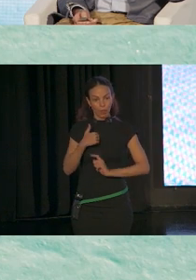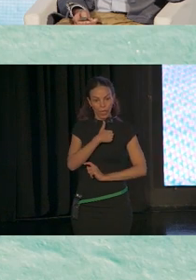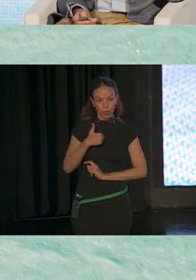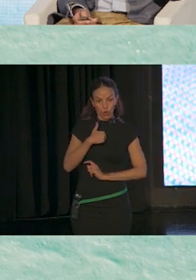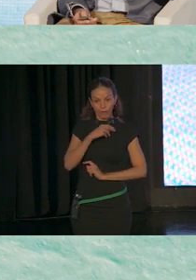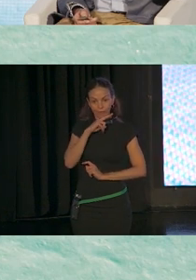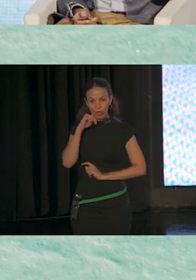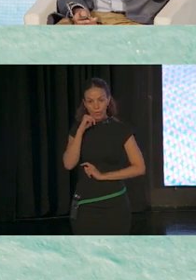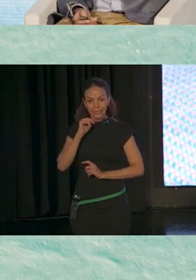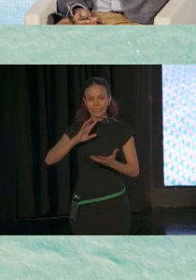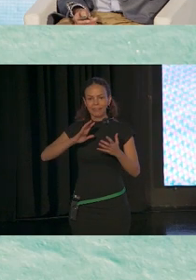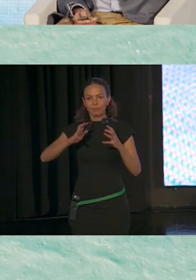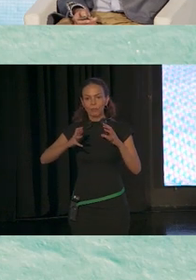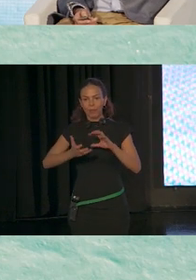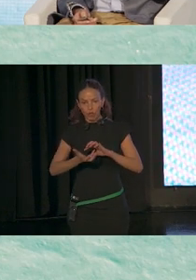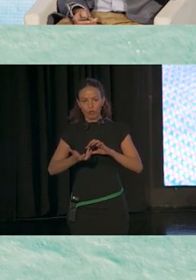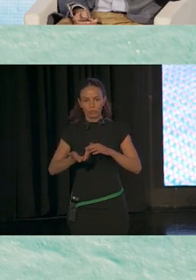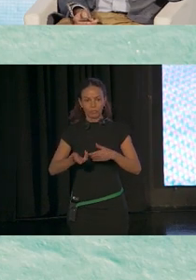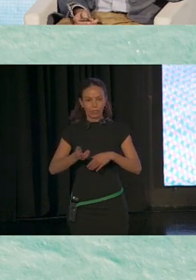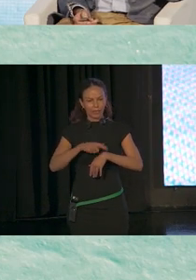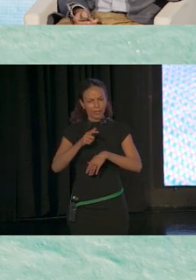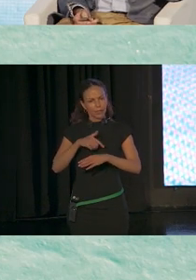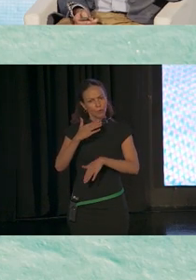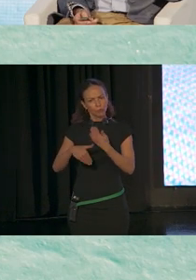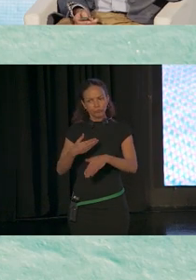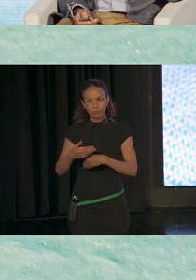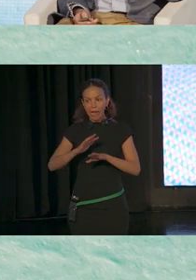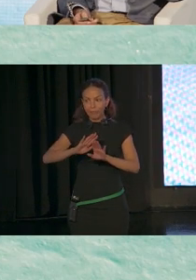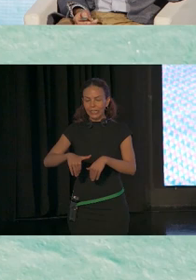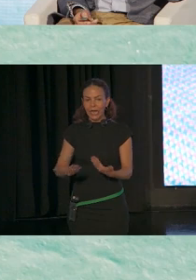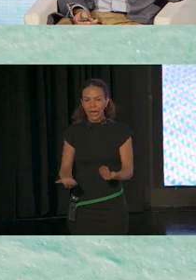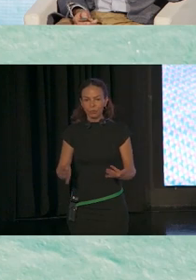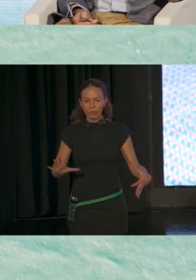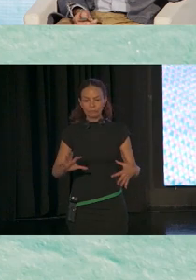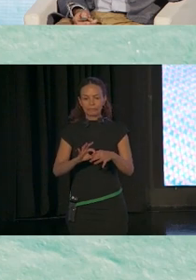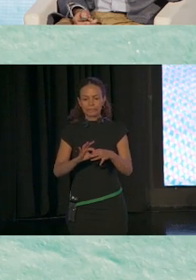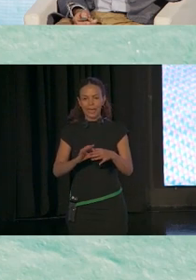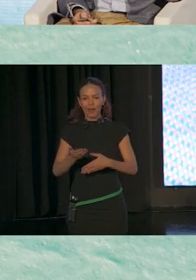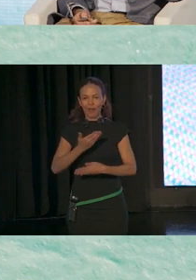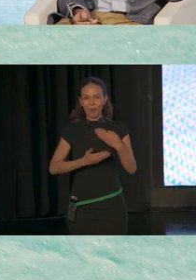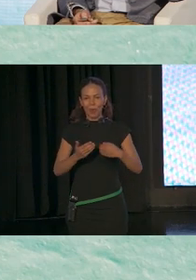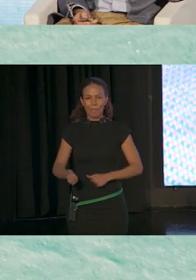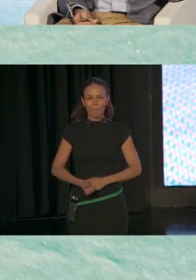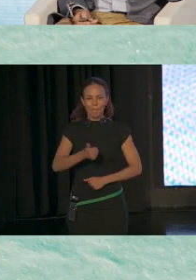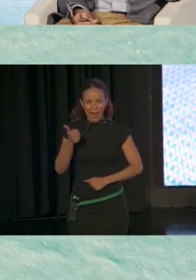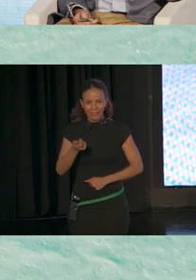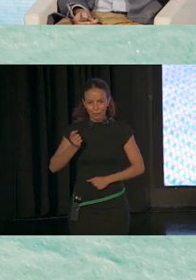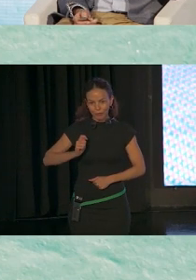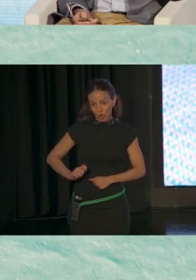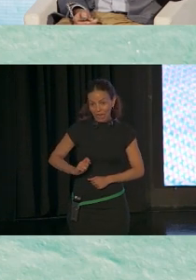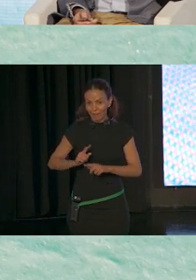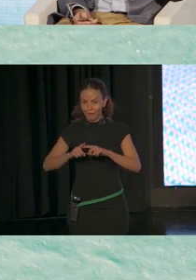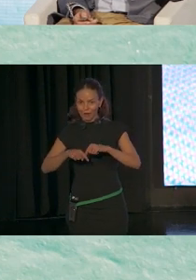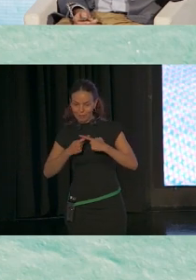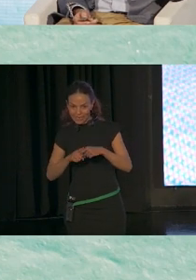la transformación a lo largo del tiempo va dejando paso a una relación más de colaboración entre profesional y familiar y